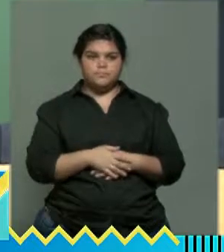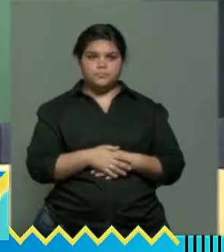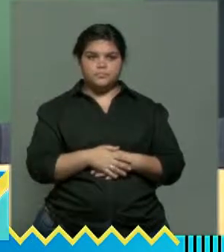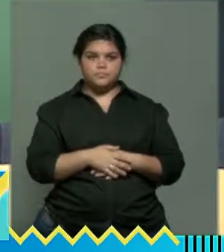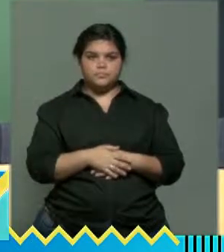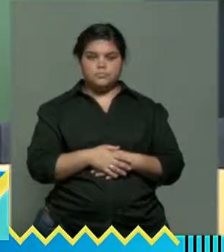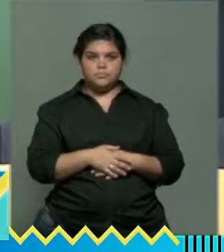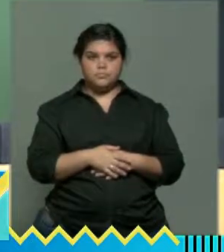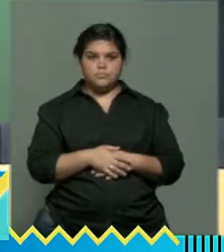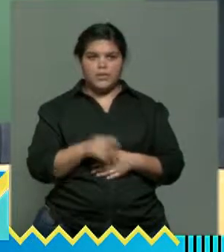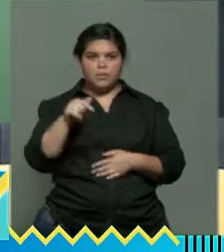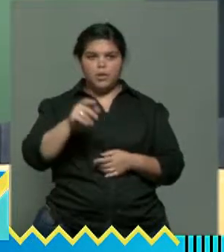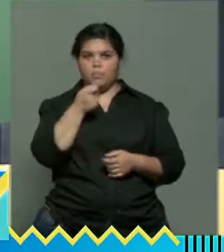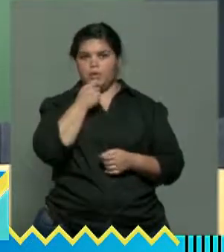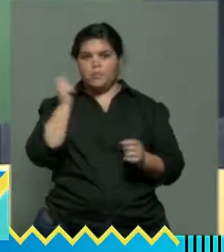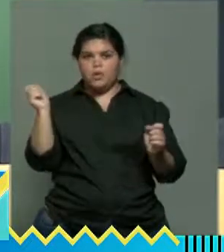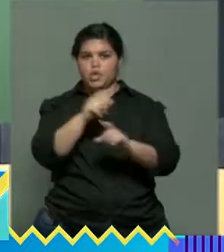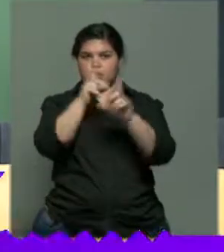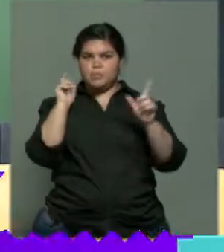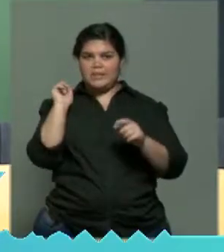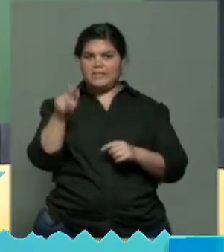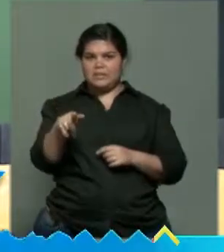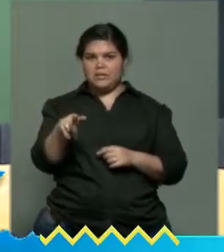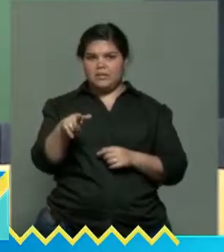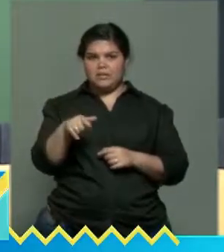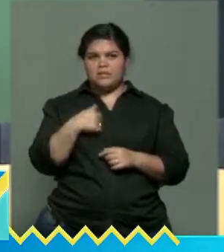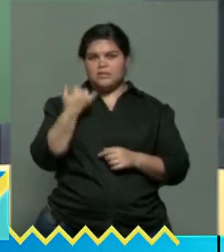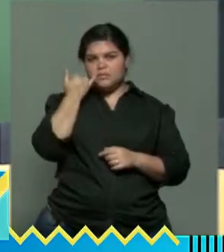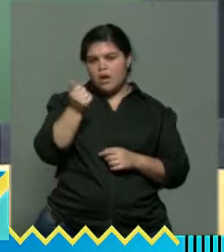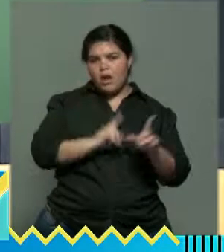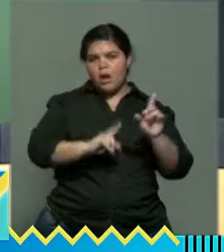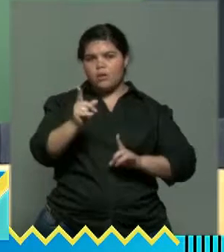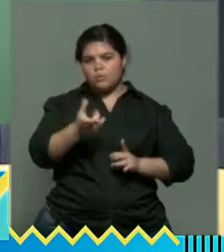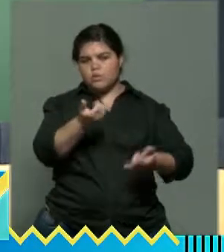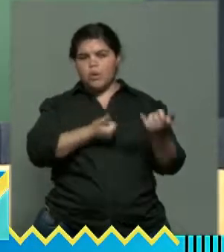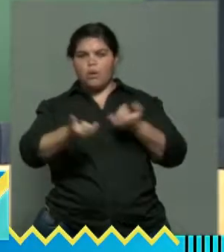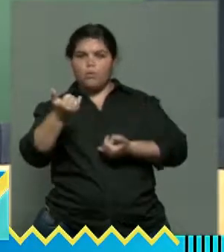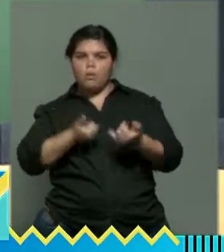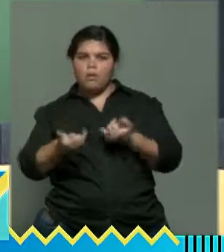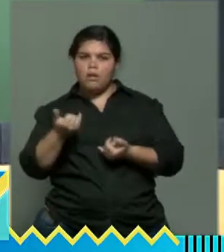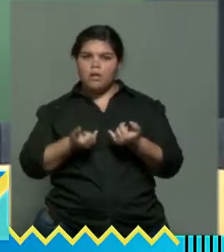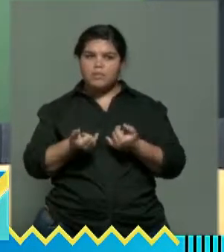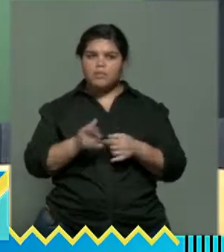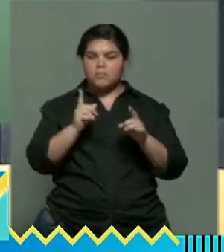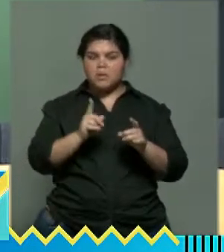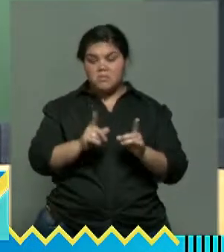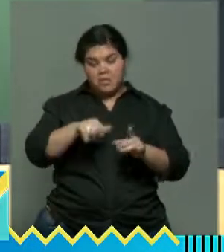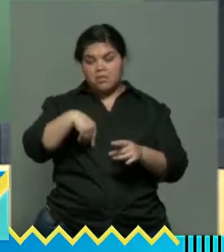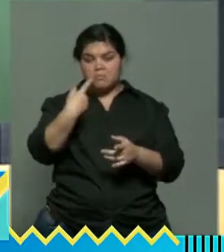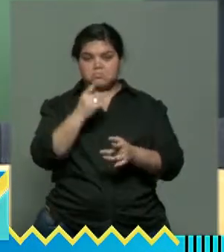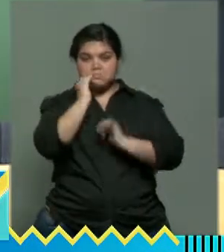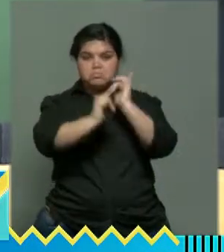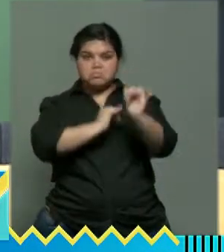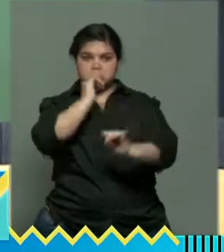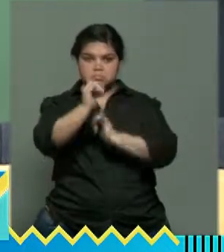no lo tomó por sorpresa, por ejemplo, a Sergio, que ya había escuchado algunas voces, y en algún momento cuando salieron a mencionar de esto que